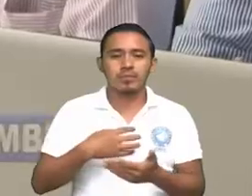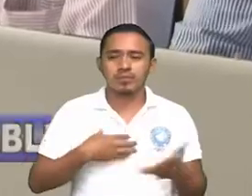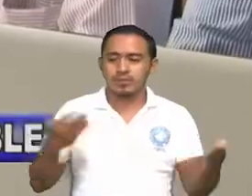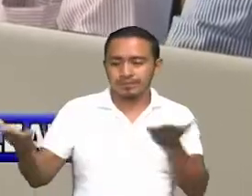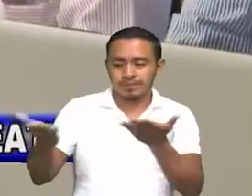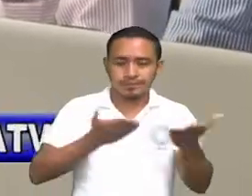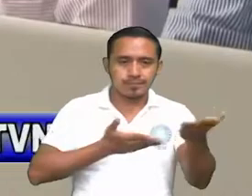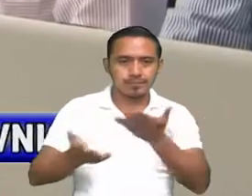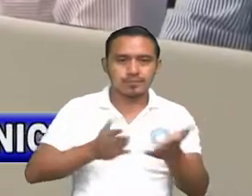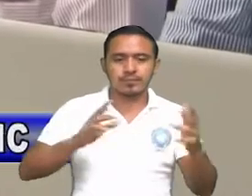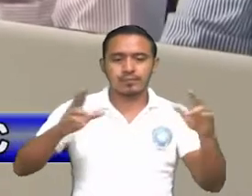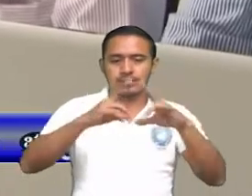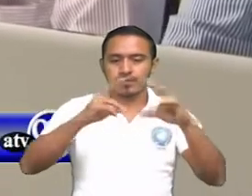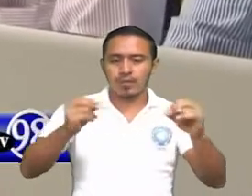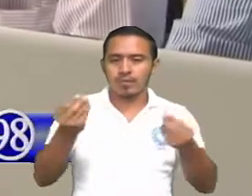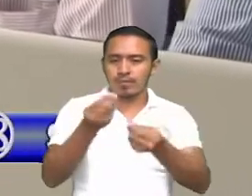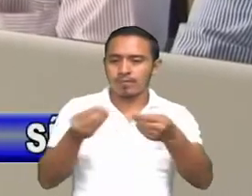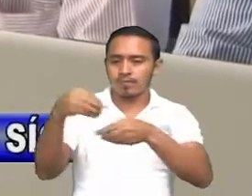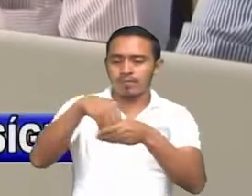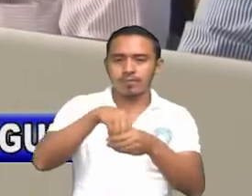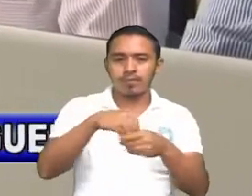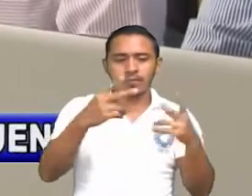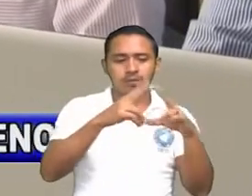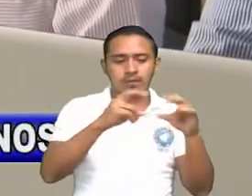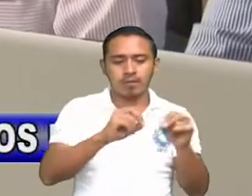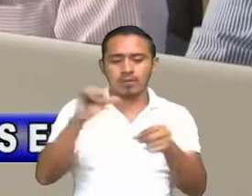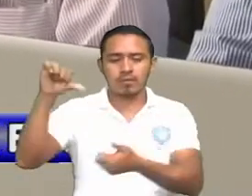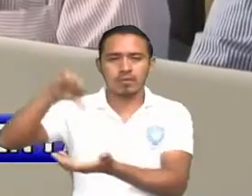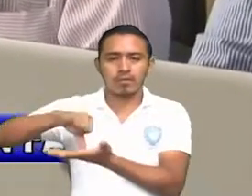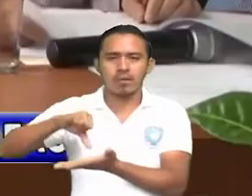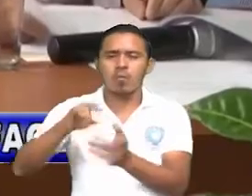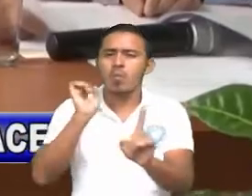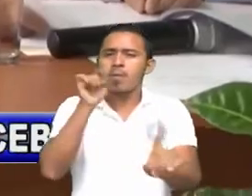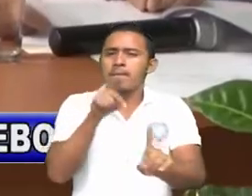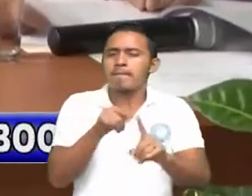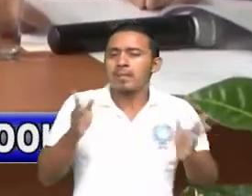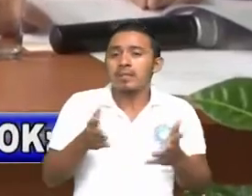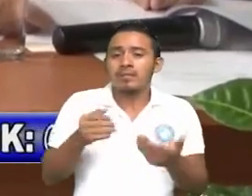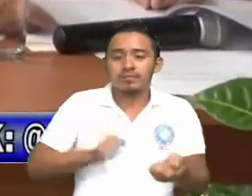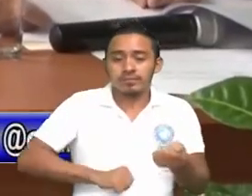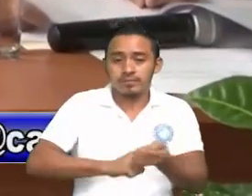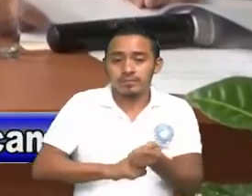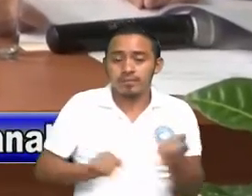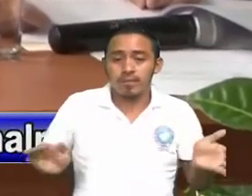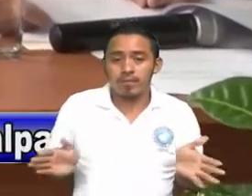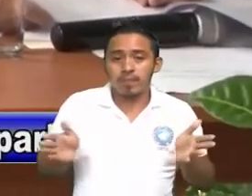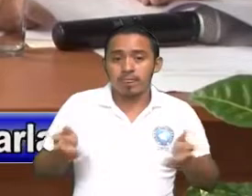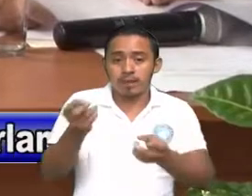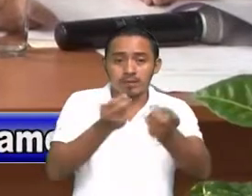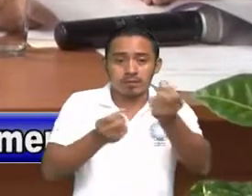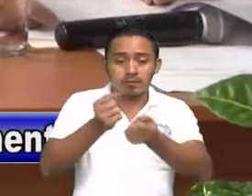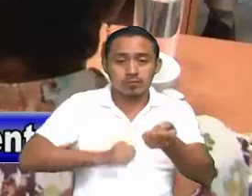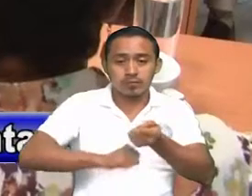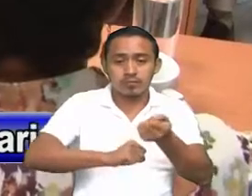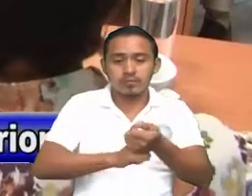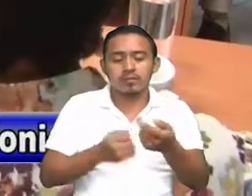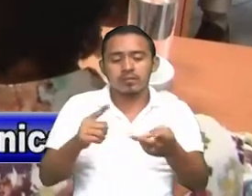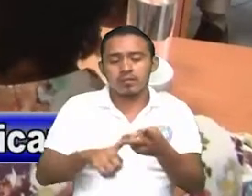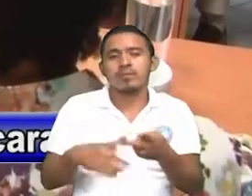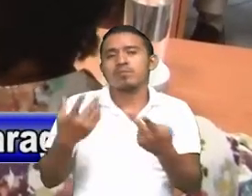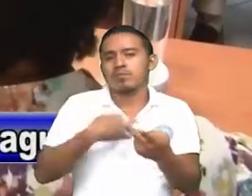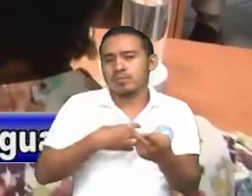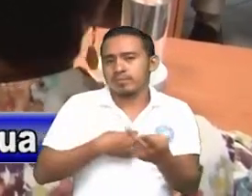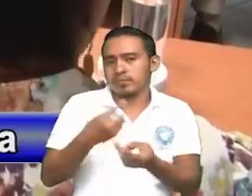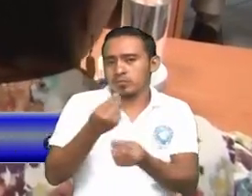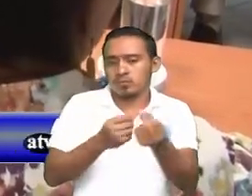de inversiones entre Nicaragua e Irán tiene como objetivo intensificar la cooperación económica, utilizar los recursos